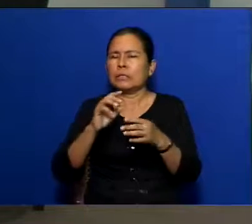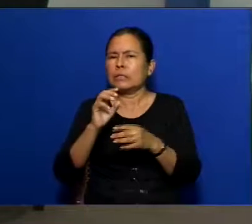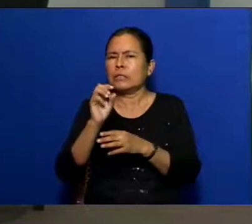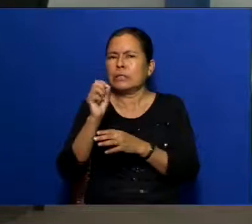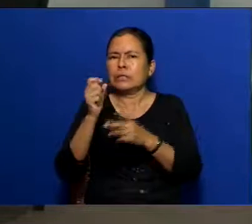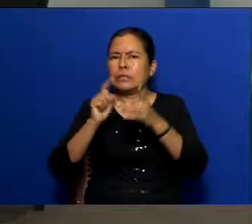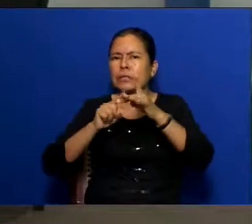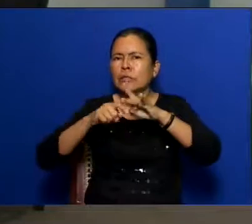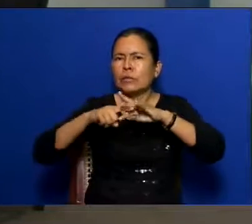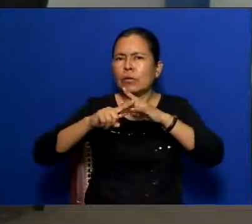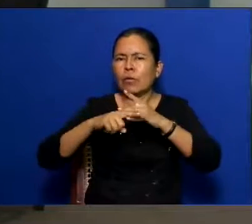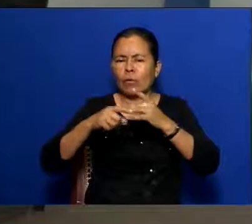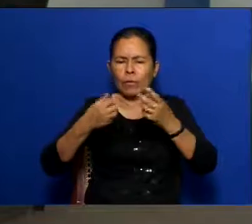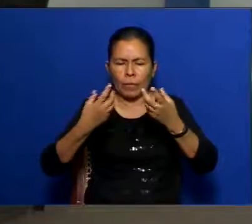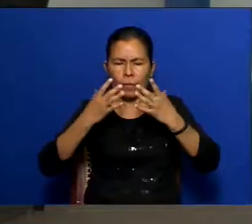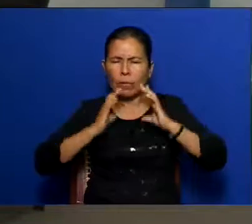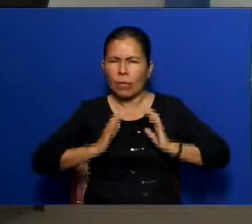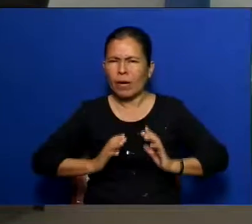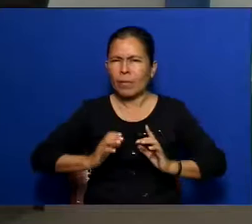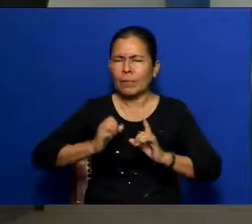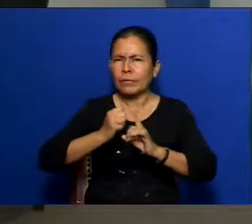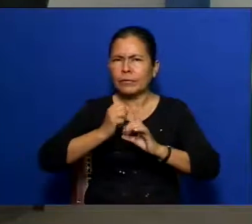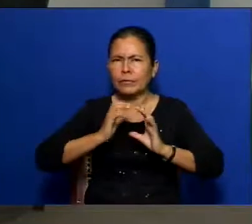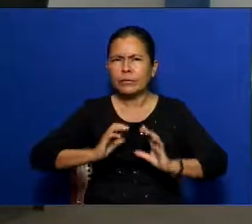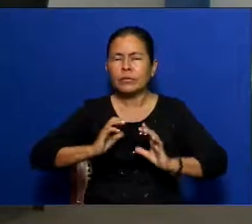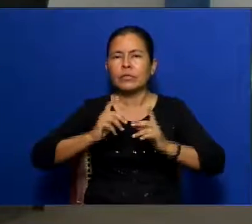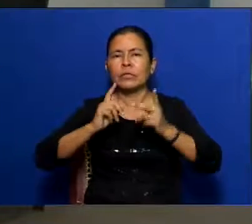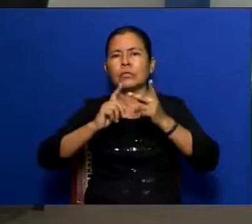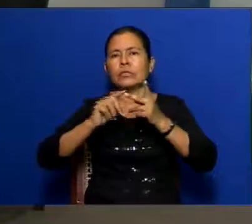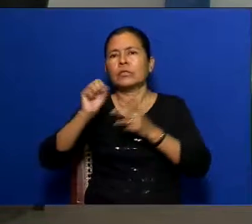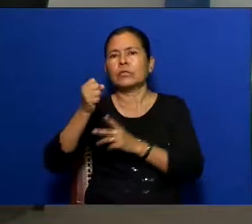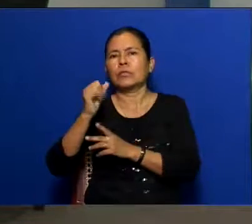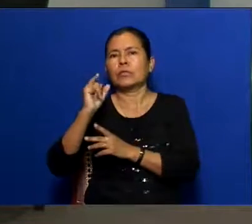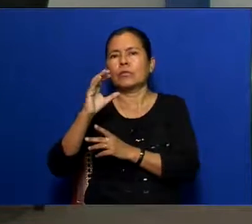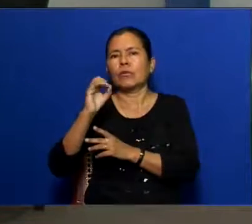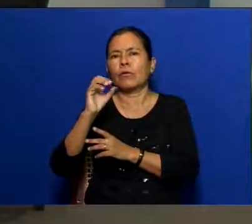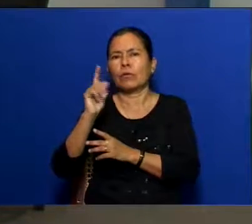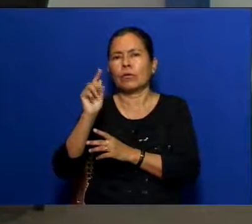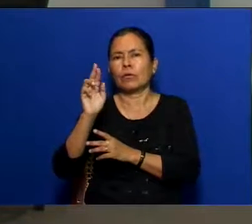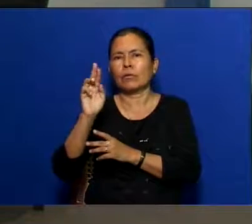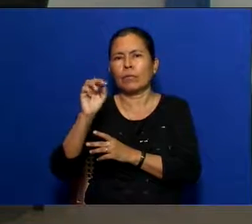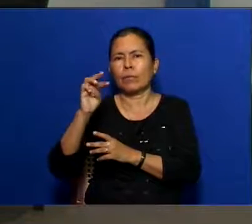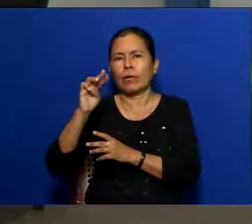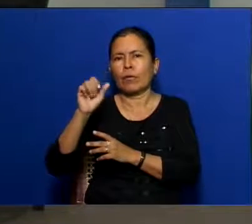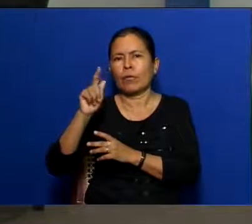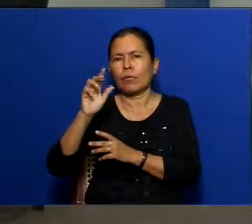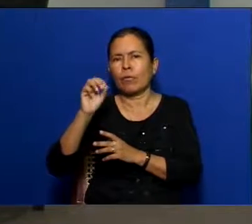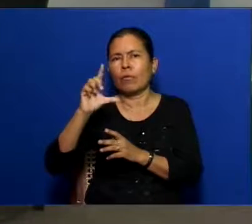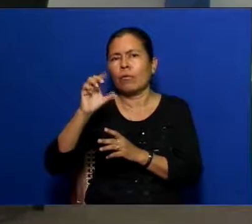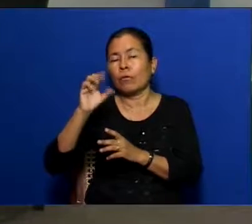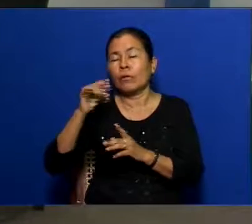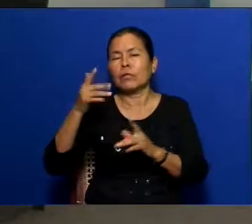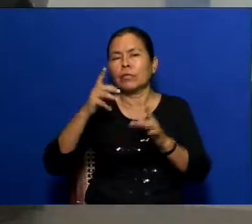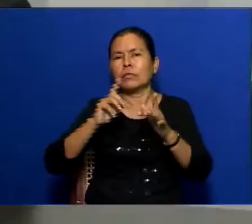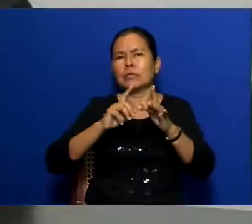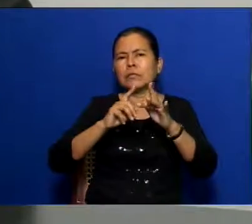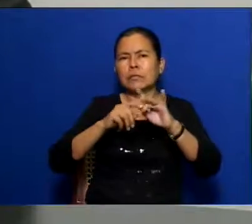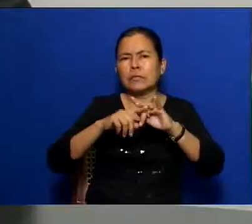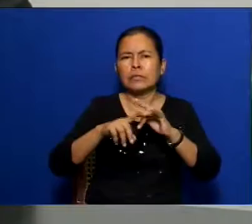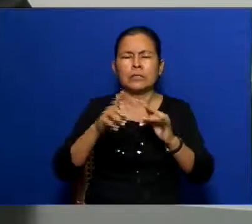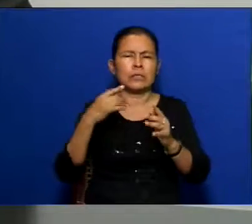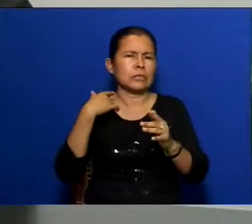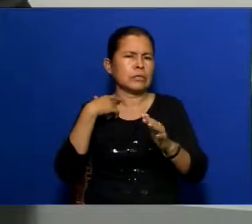psicotraumatología forense. La psicología y la psiquiatría es la formación general y que ha venido especializándose aún